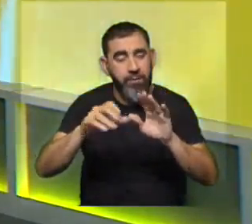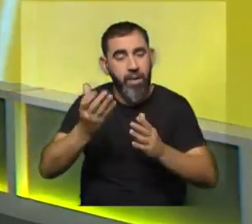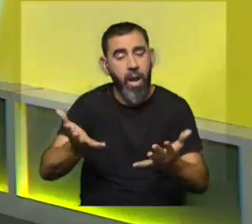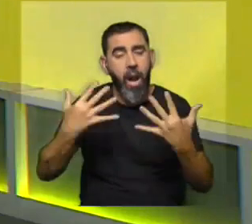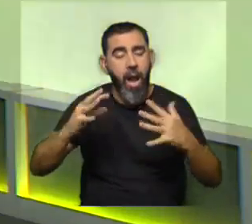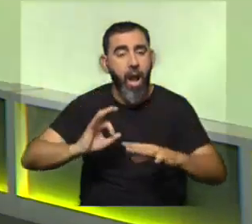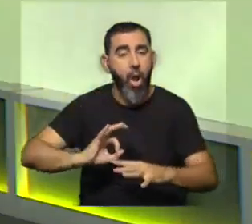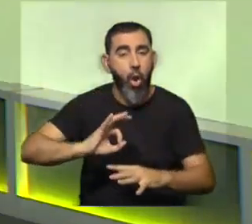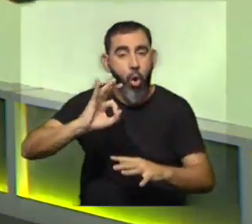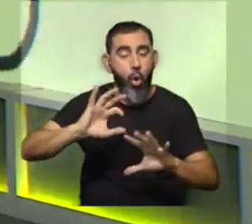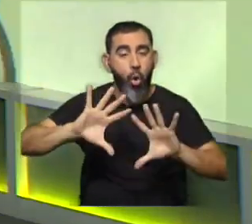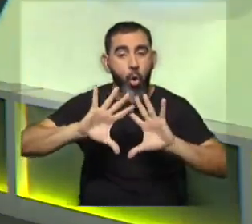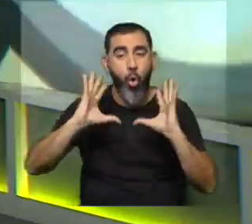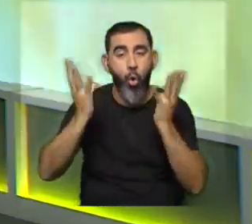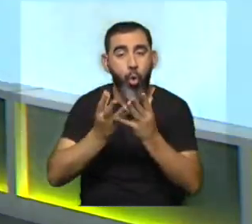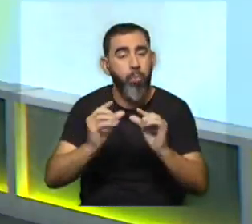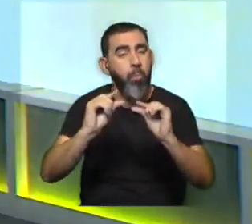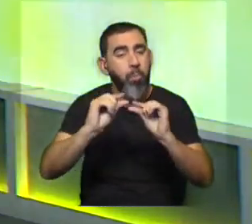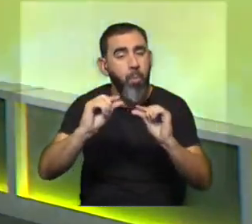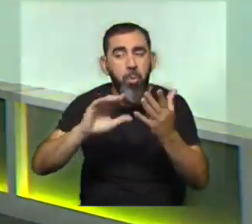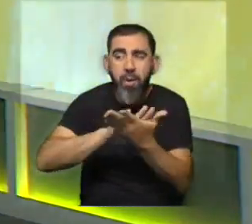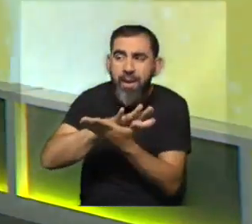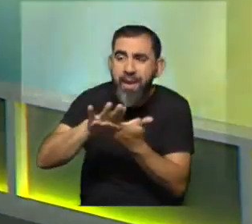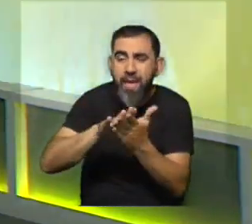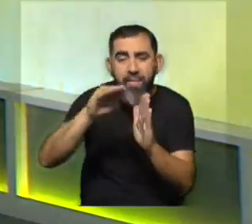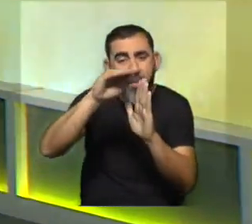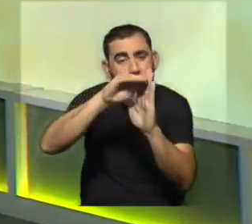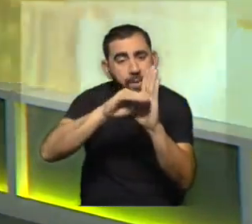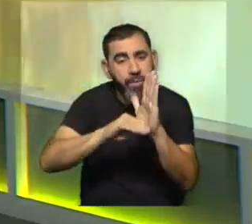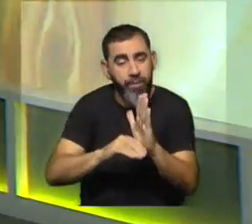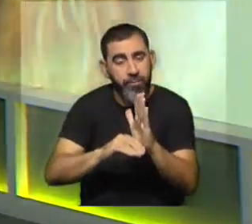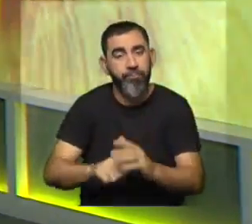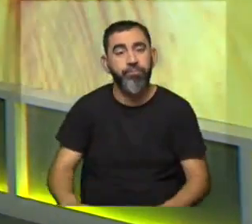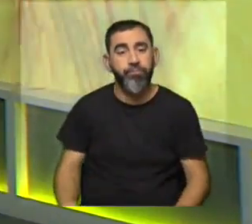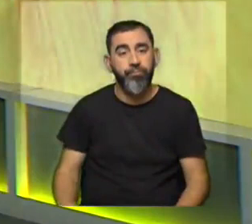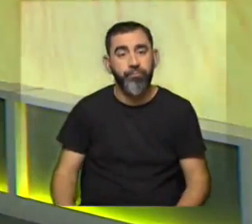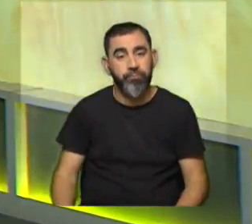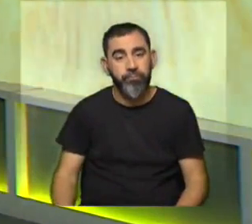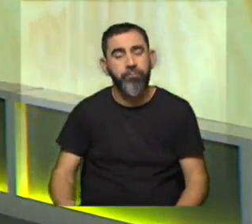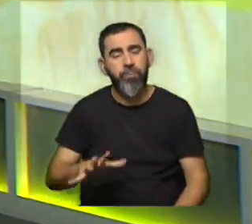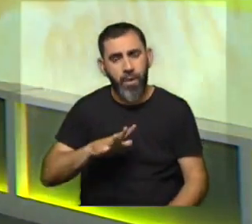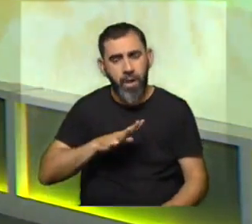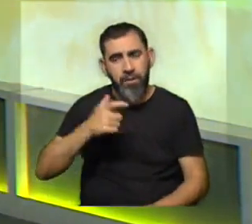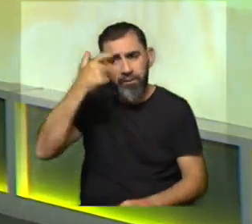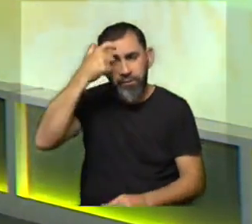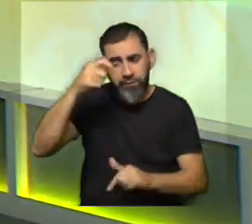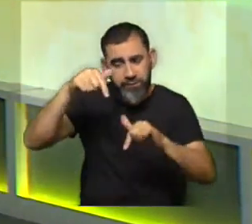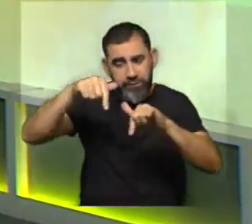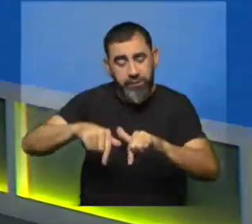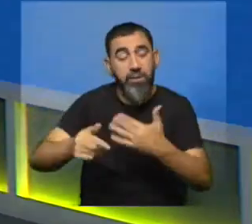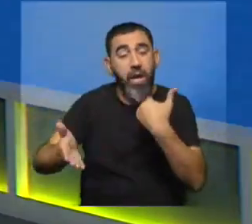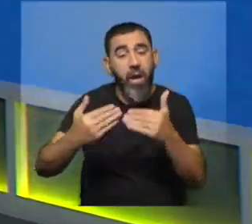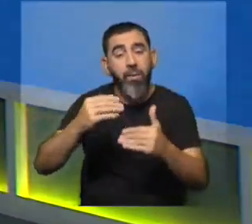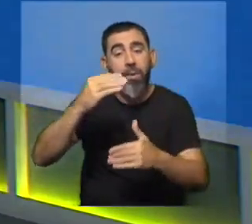temperatura global y pocas o ninguna medida concreta. Pero hay mucha más ciencia hoy, ¿eh? Vamos a hablar